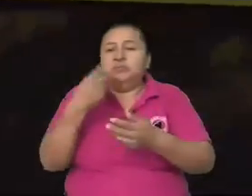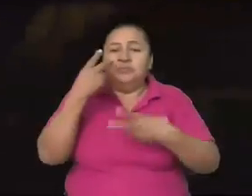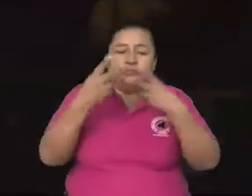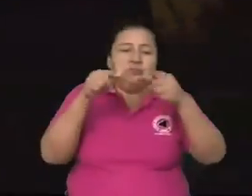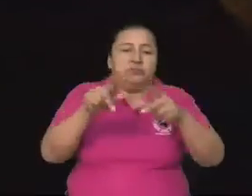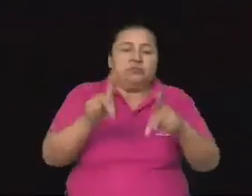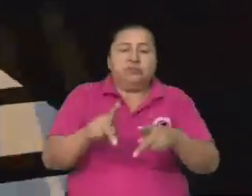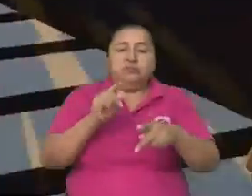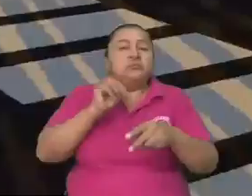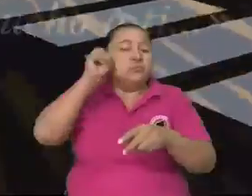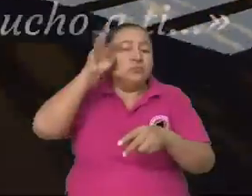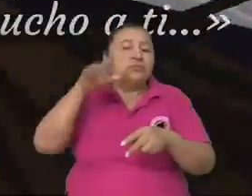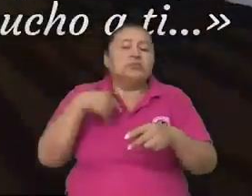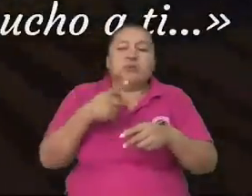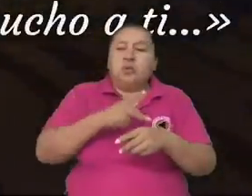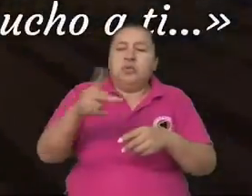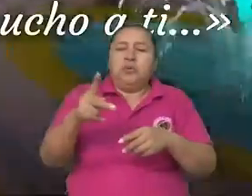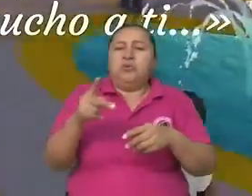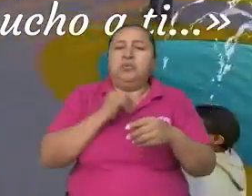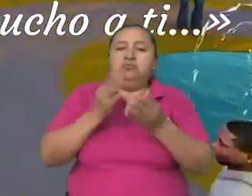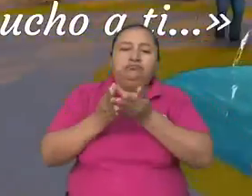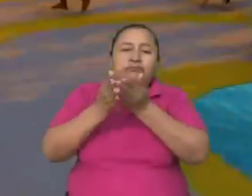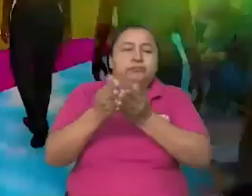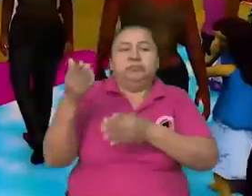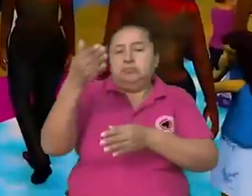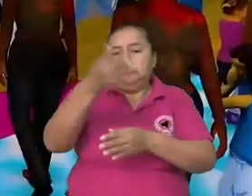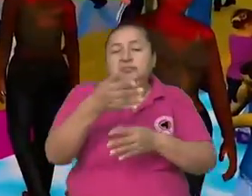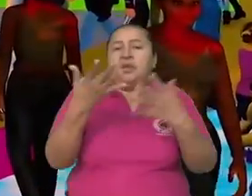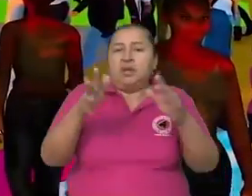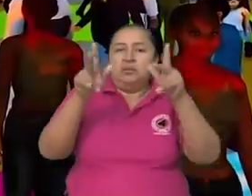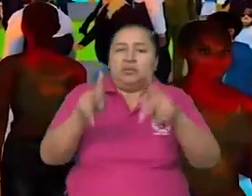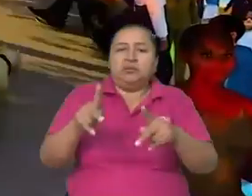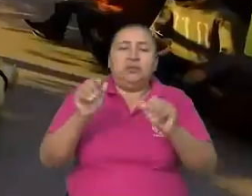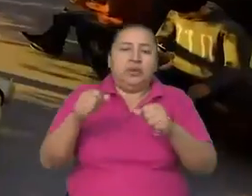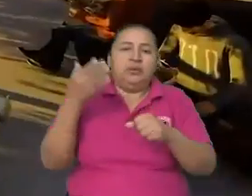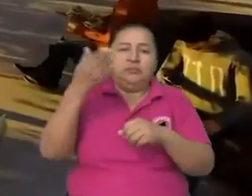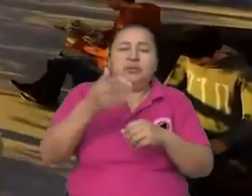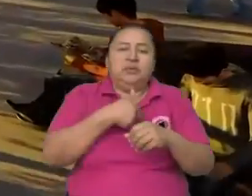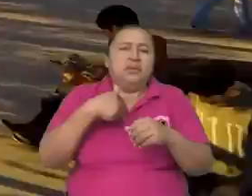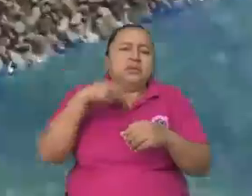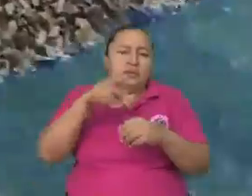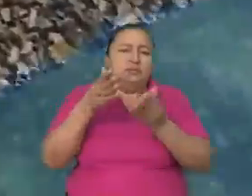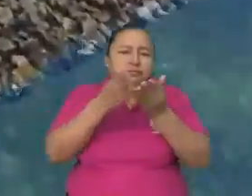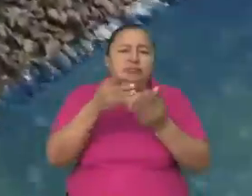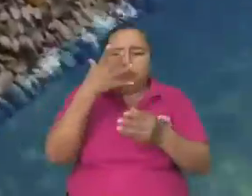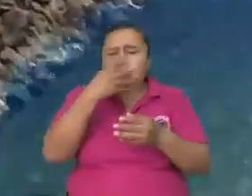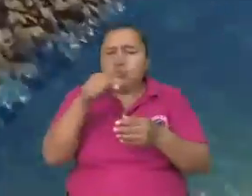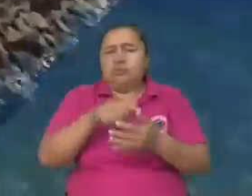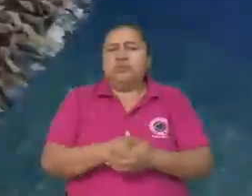de los turistas y los próximos cruceros que van a llegar ahí, que ya la gente va a tener dónde distraerse, que va a ser un lugar